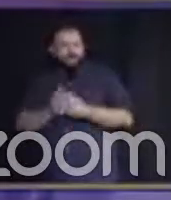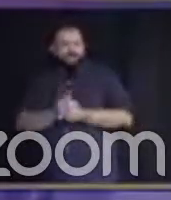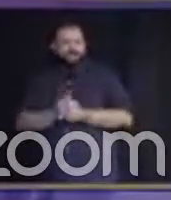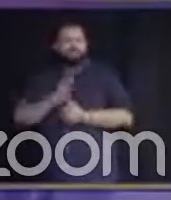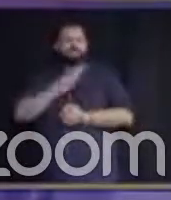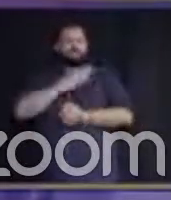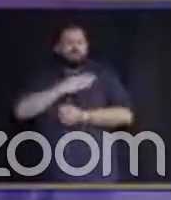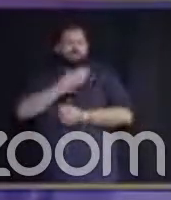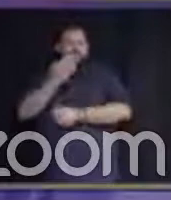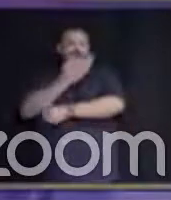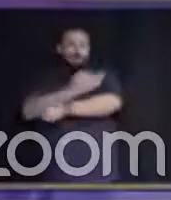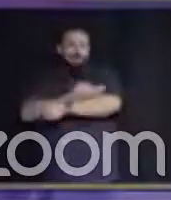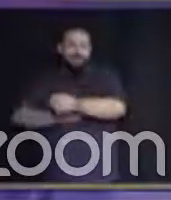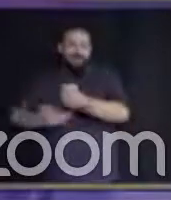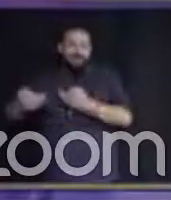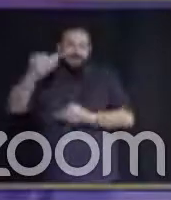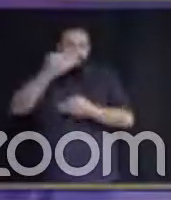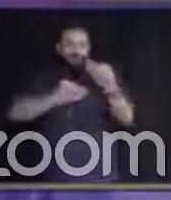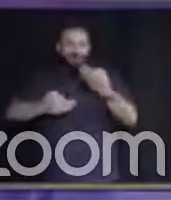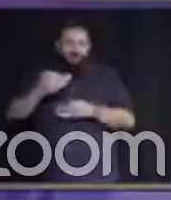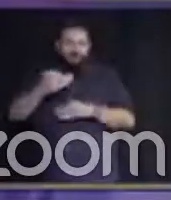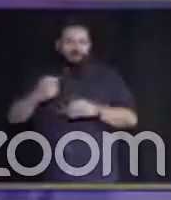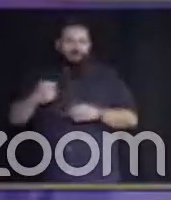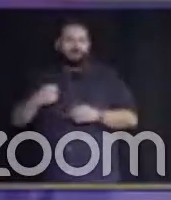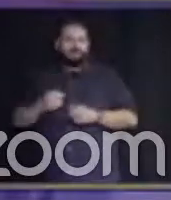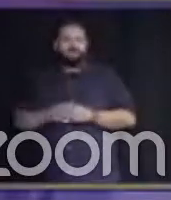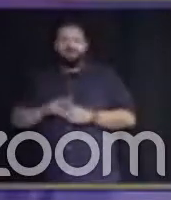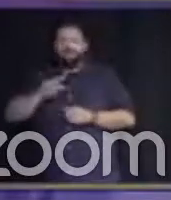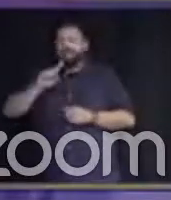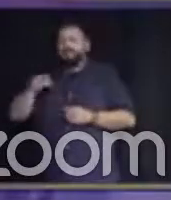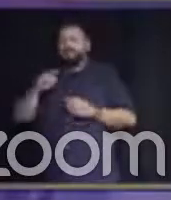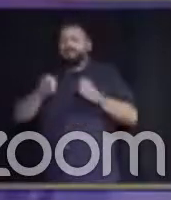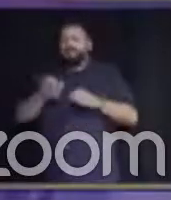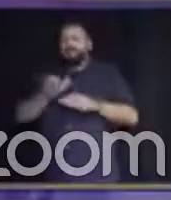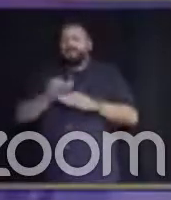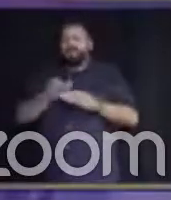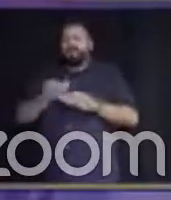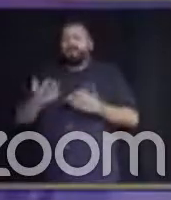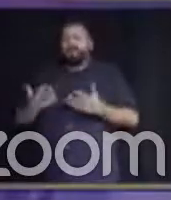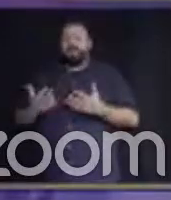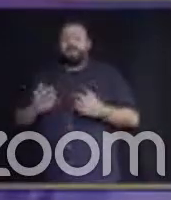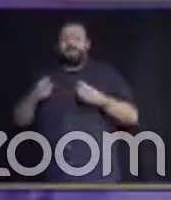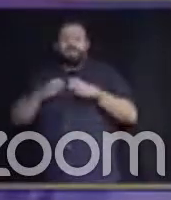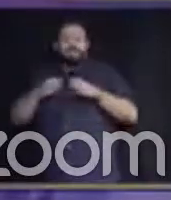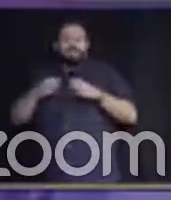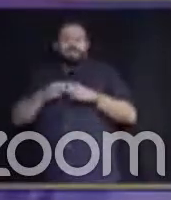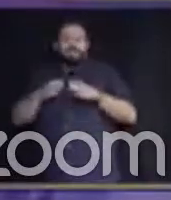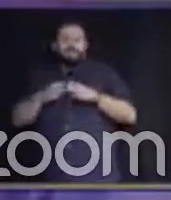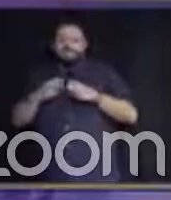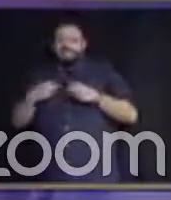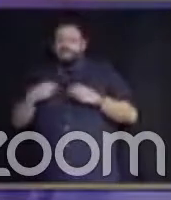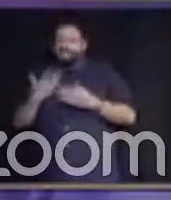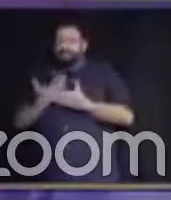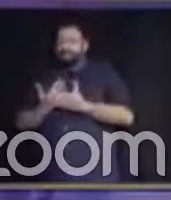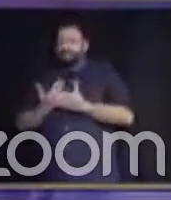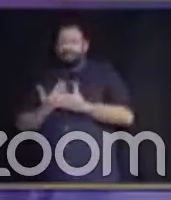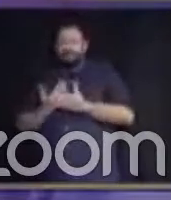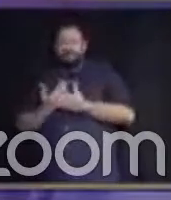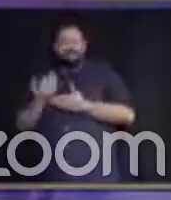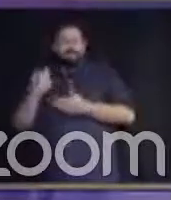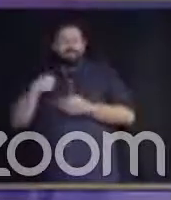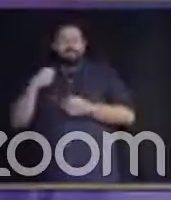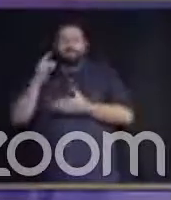Buenas tardes a todos. Estoy súper nerviosa porque no me lo esperaba. Lo único